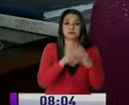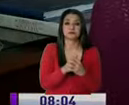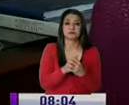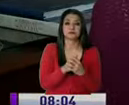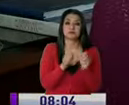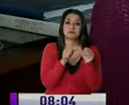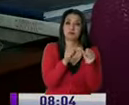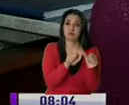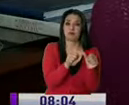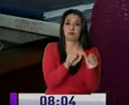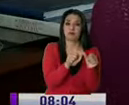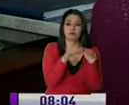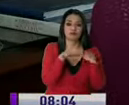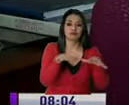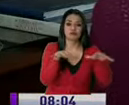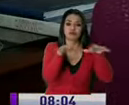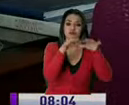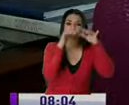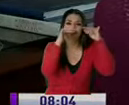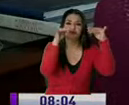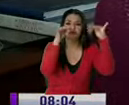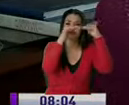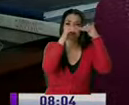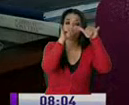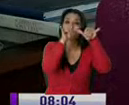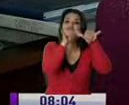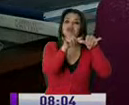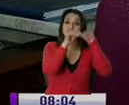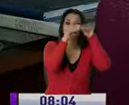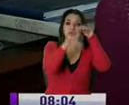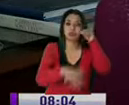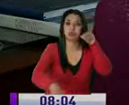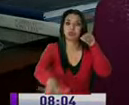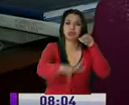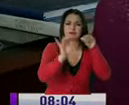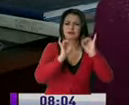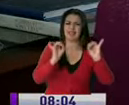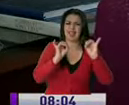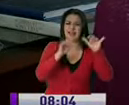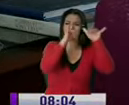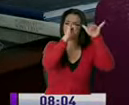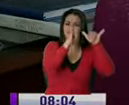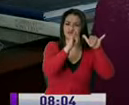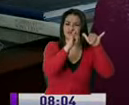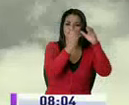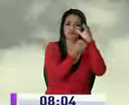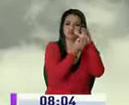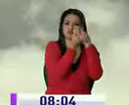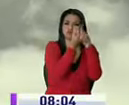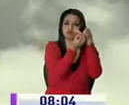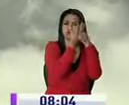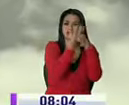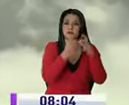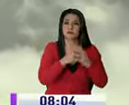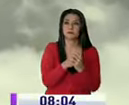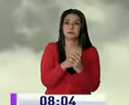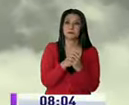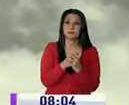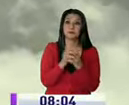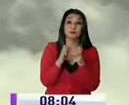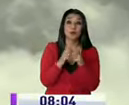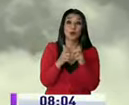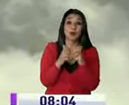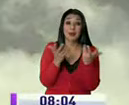quedado confinados en la zona de la caldera, es decir, no han provocado ninguna afectación a zonas pobladas. En ocasiones los problemas que sí